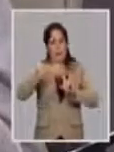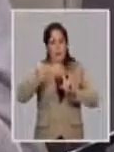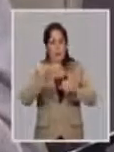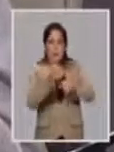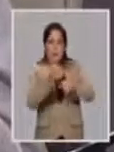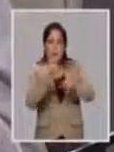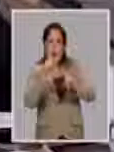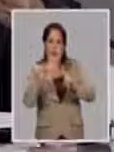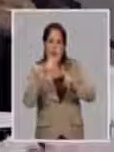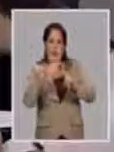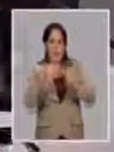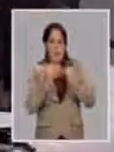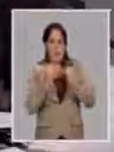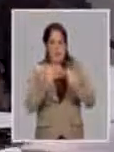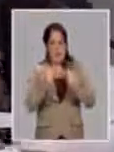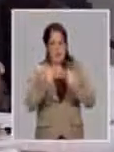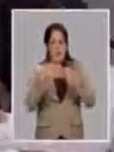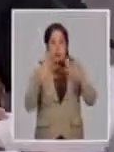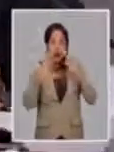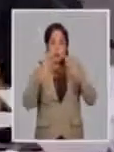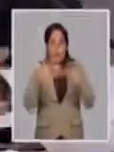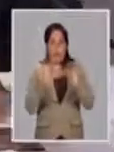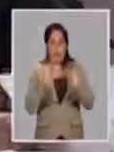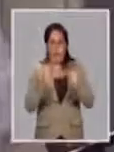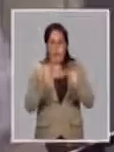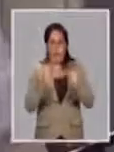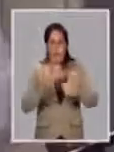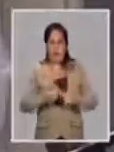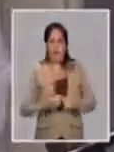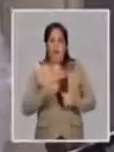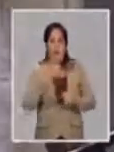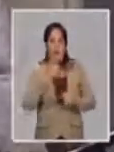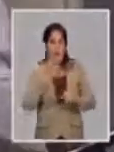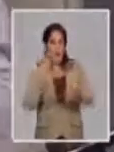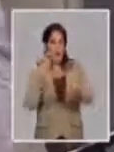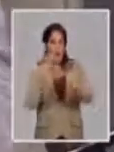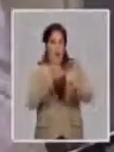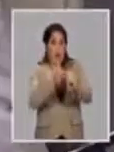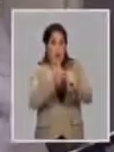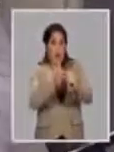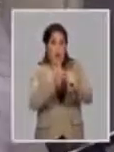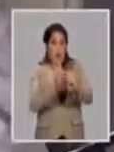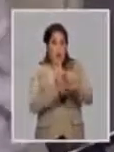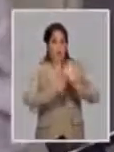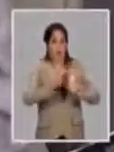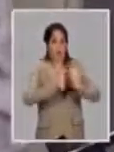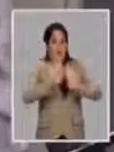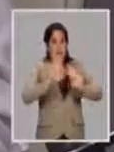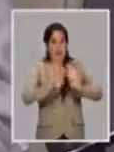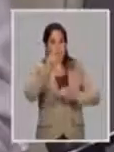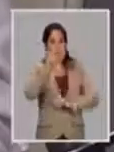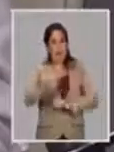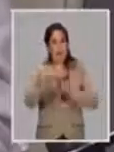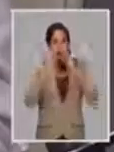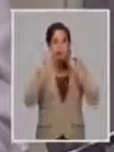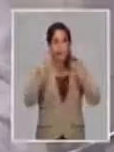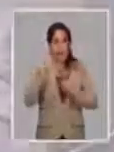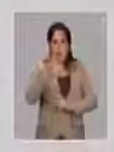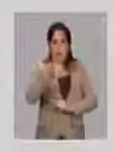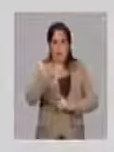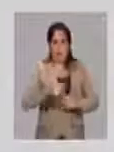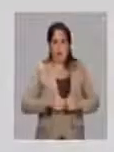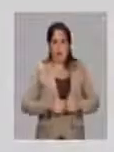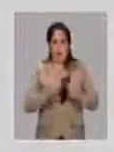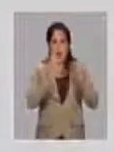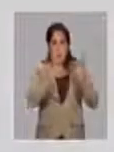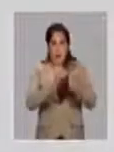T específicas contra el virus. Lo hace y más también sólida como candidato vacacional. Consolida la respuesta que se está induciendo. Ahora, cuando nos movemos al